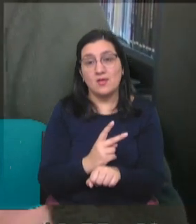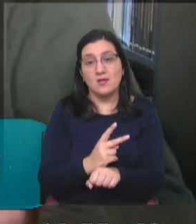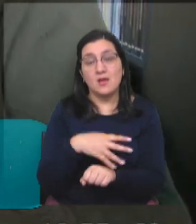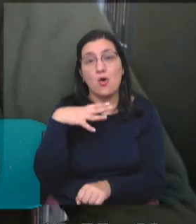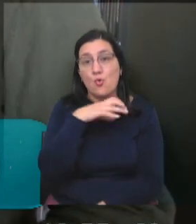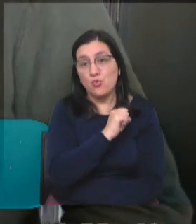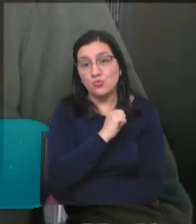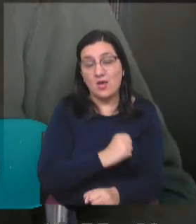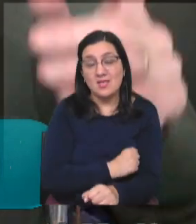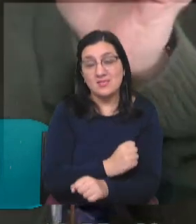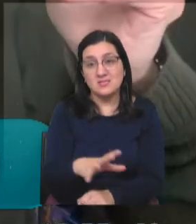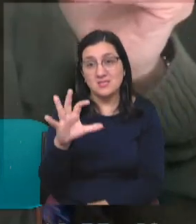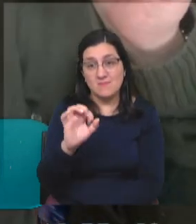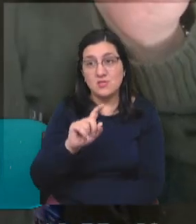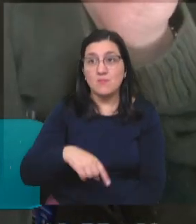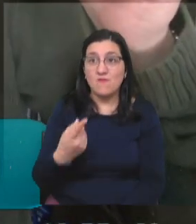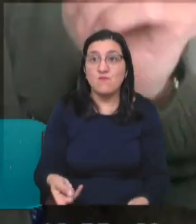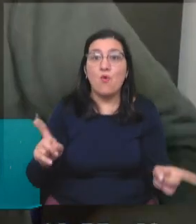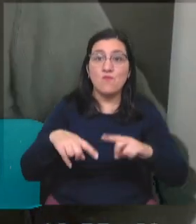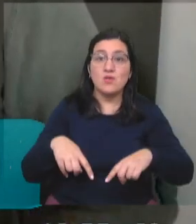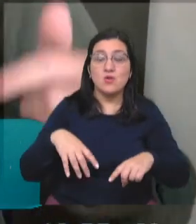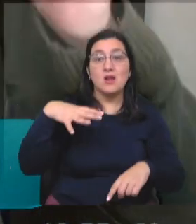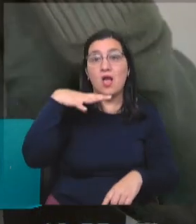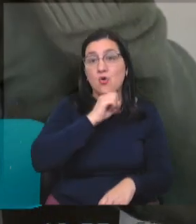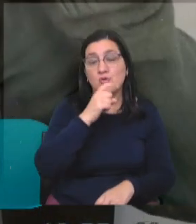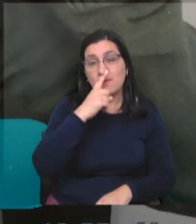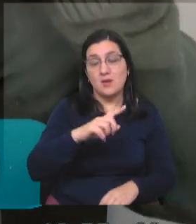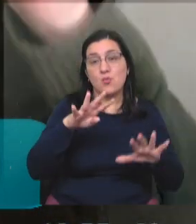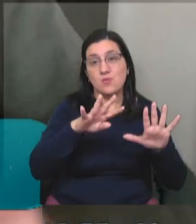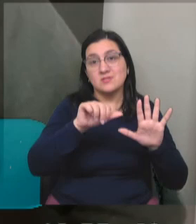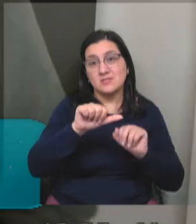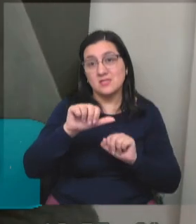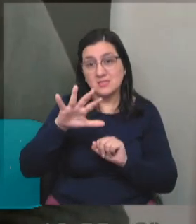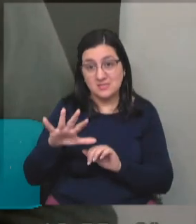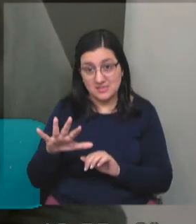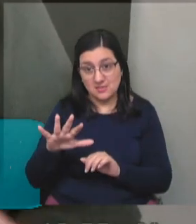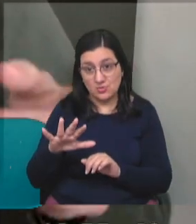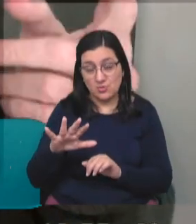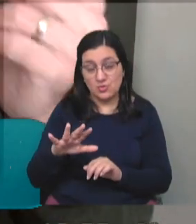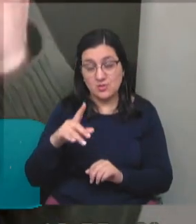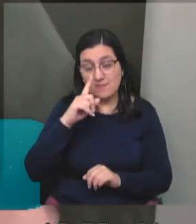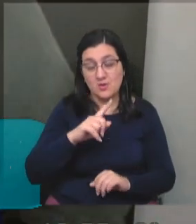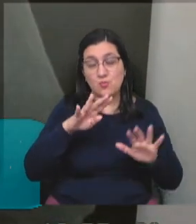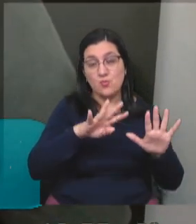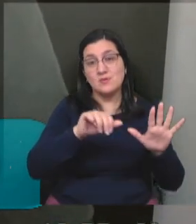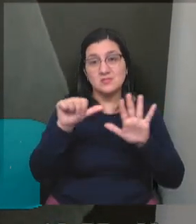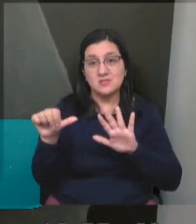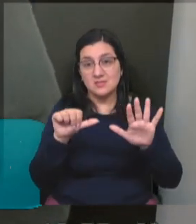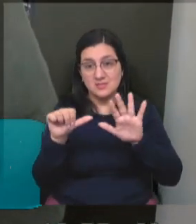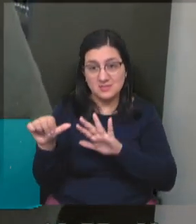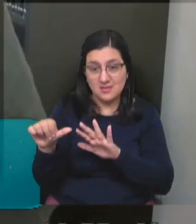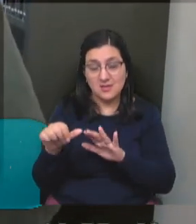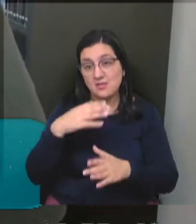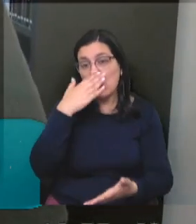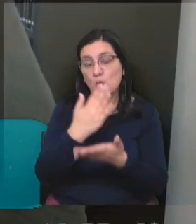en agosto hasta fines de septiembre y luego retornaron en agosto del 65 y en agosto del 66 donde dan el último concierto